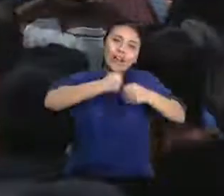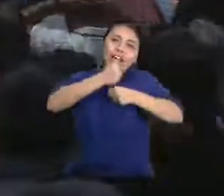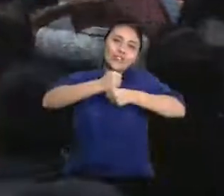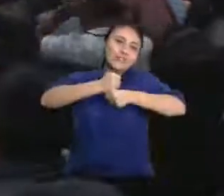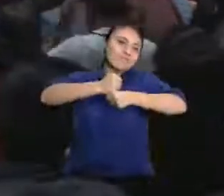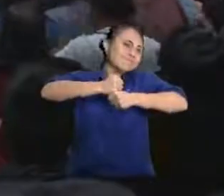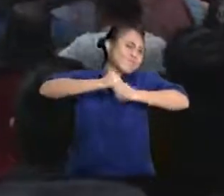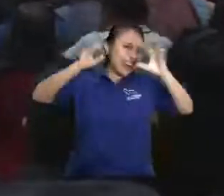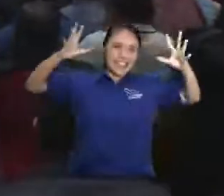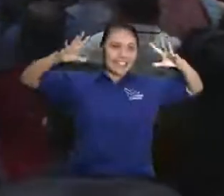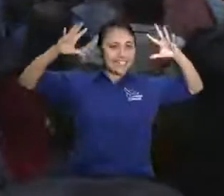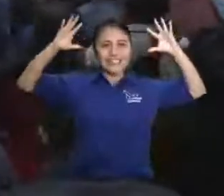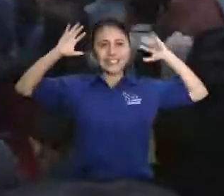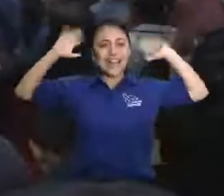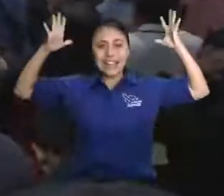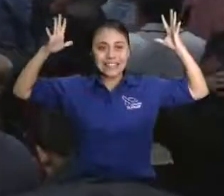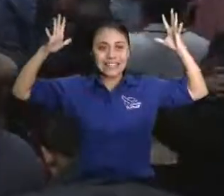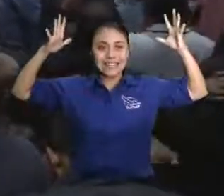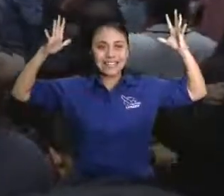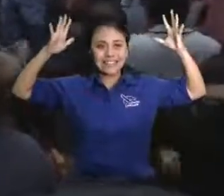extraordinario.